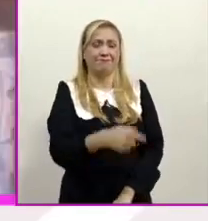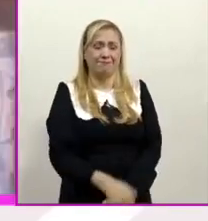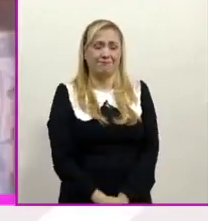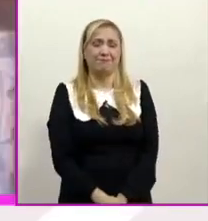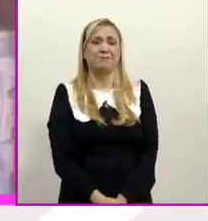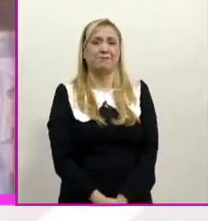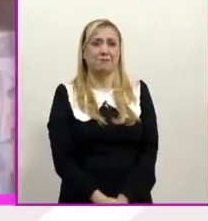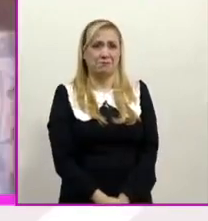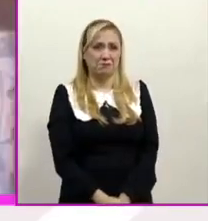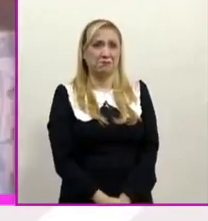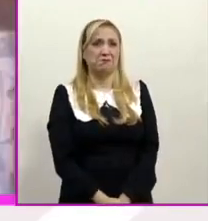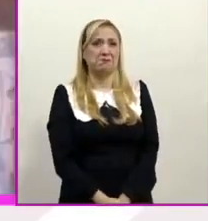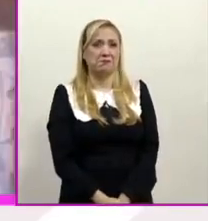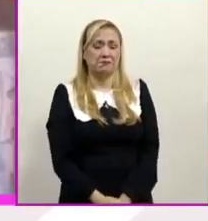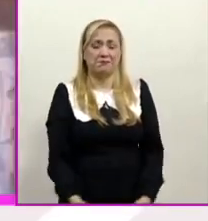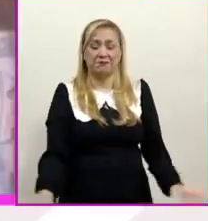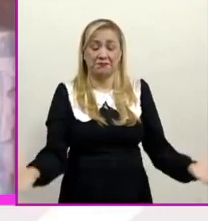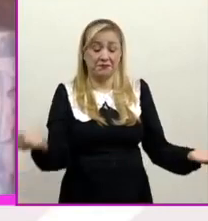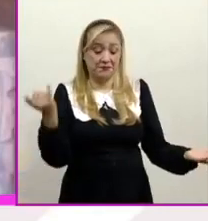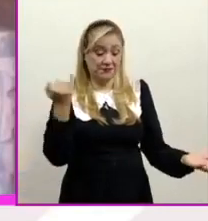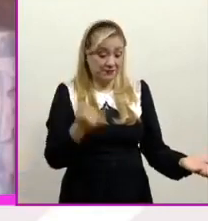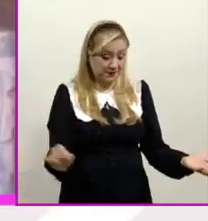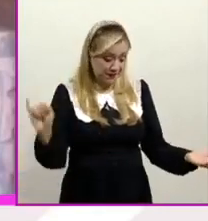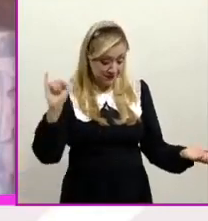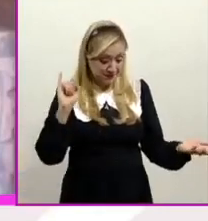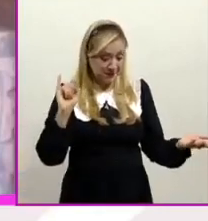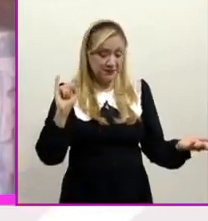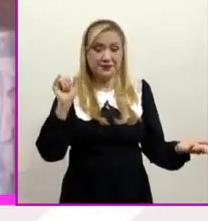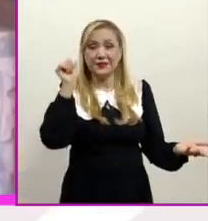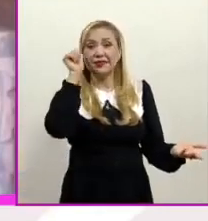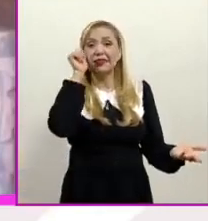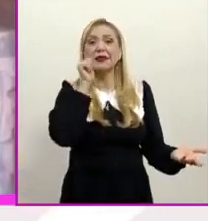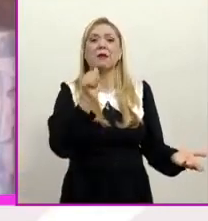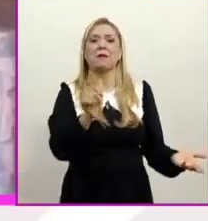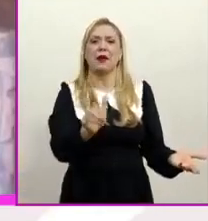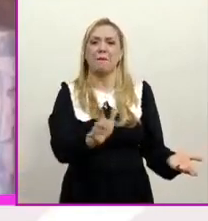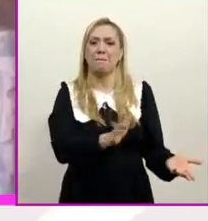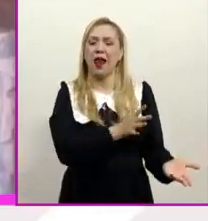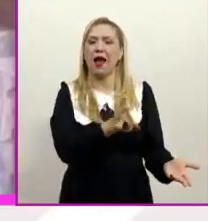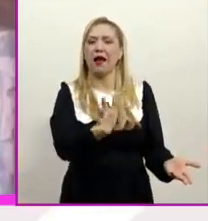Y irónicamente siempre tiende a ser a una persona blanca.